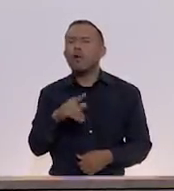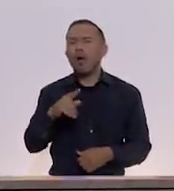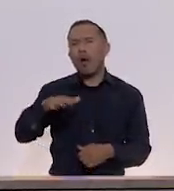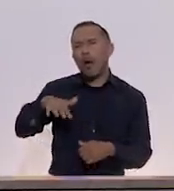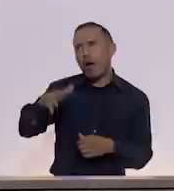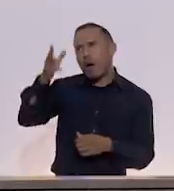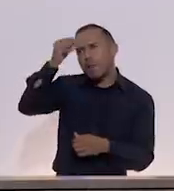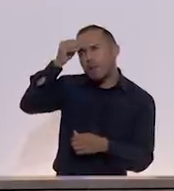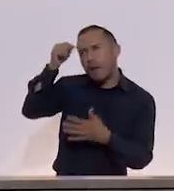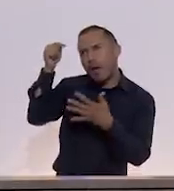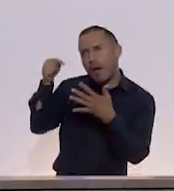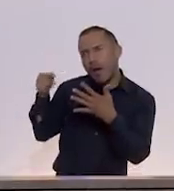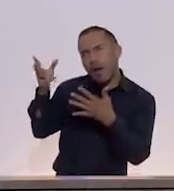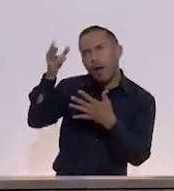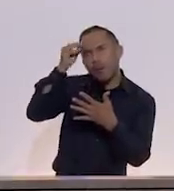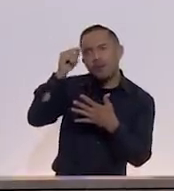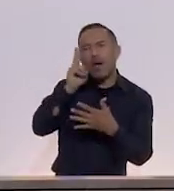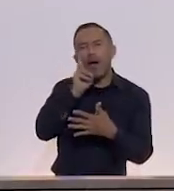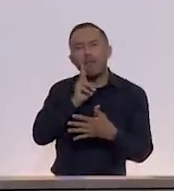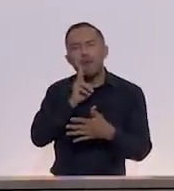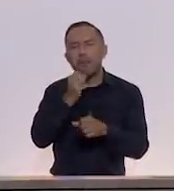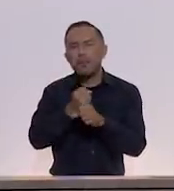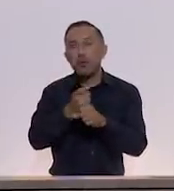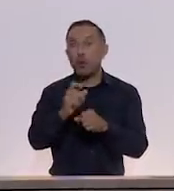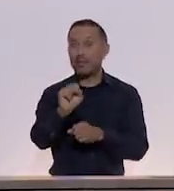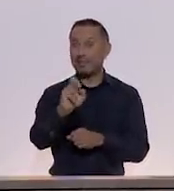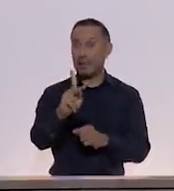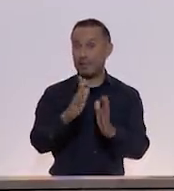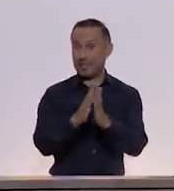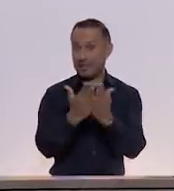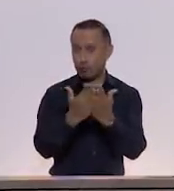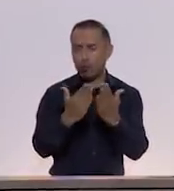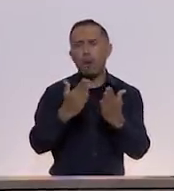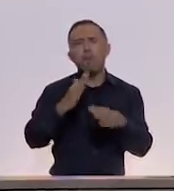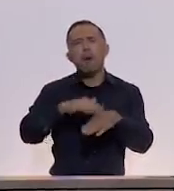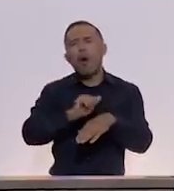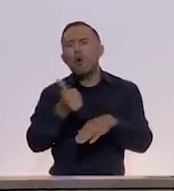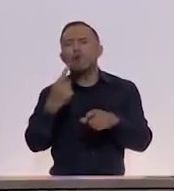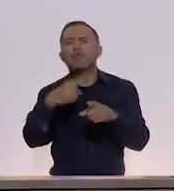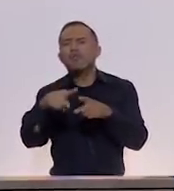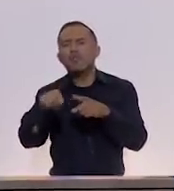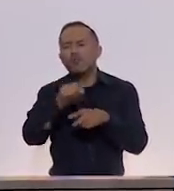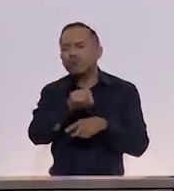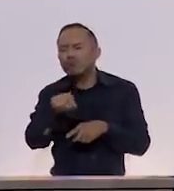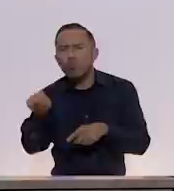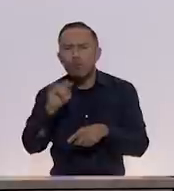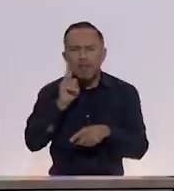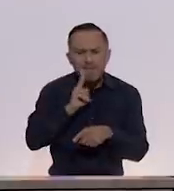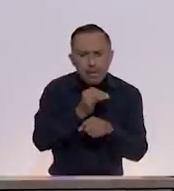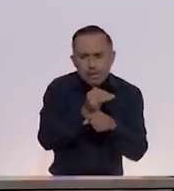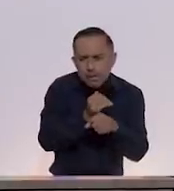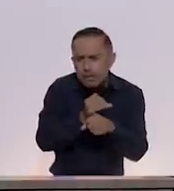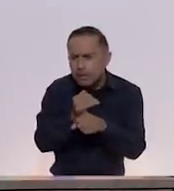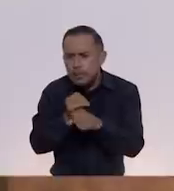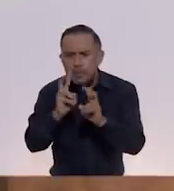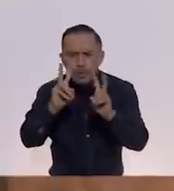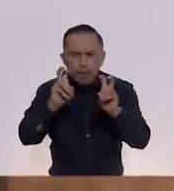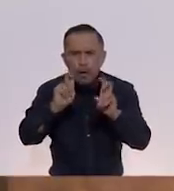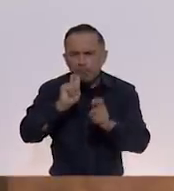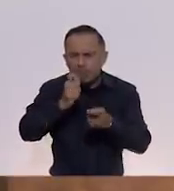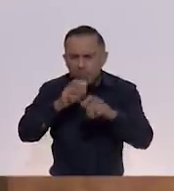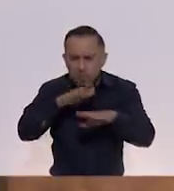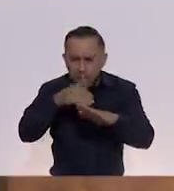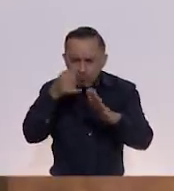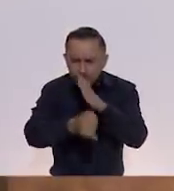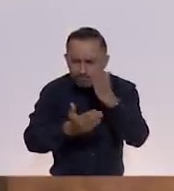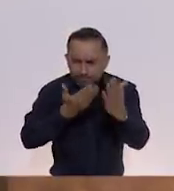aprendimos. Sería buena idea que utilices tus libros de texto u otros recursos que te permitan seguir explorando sobre el tema. No olviden